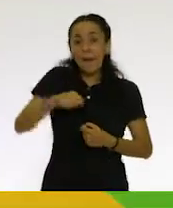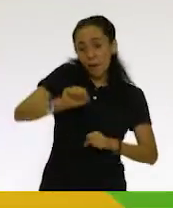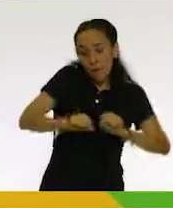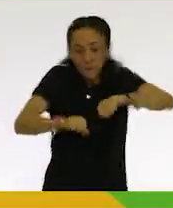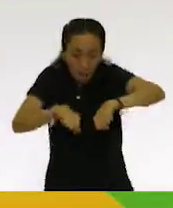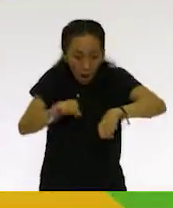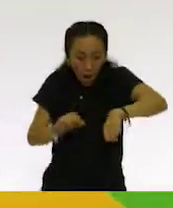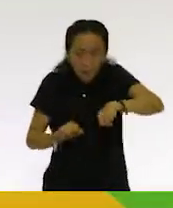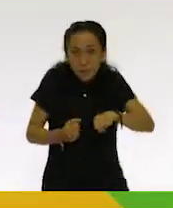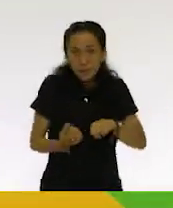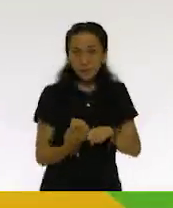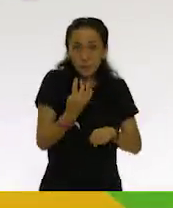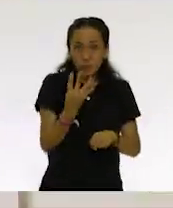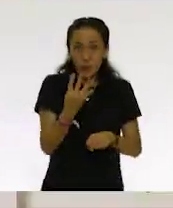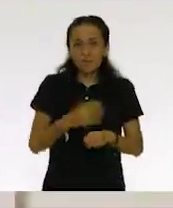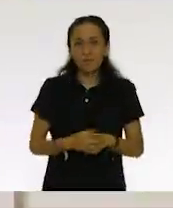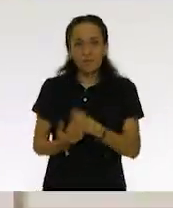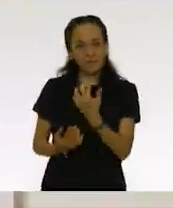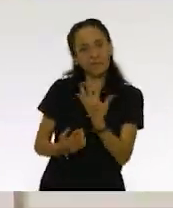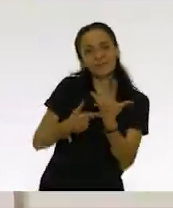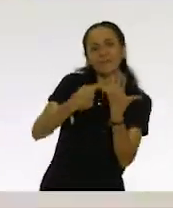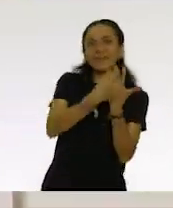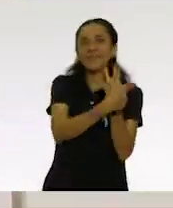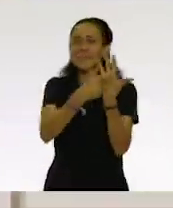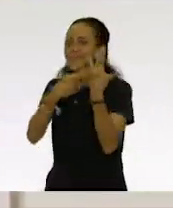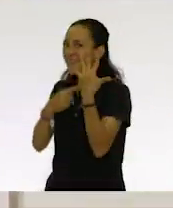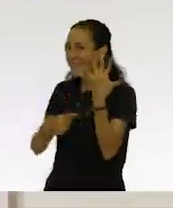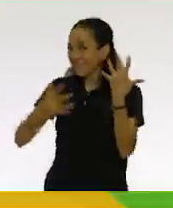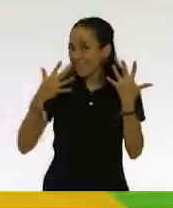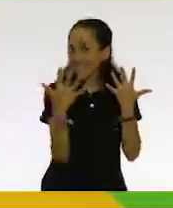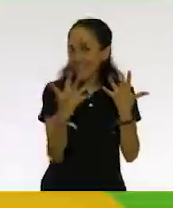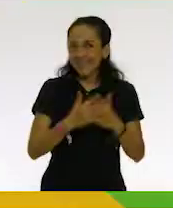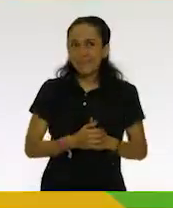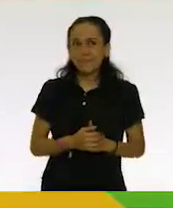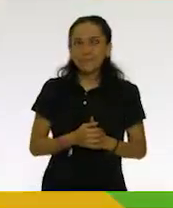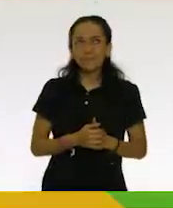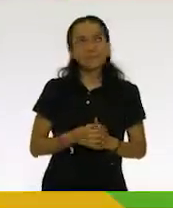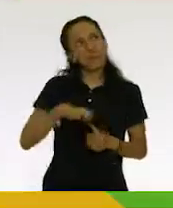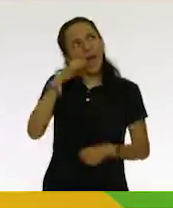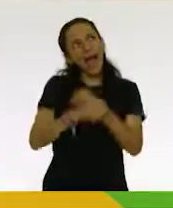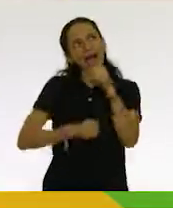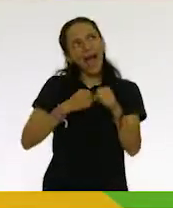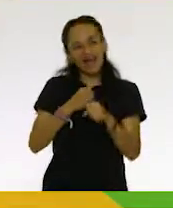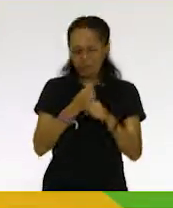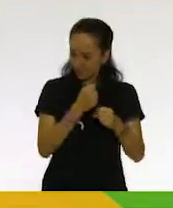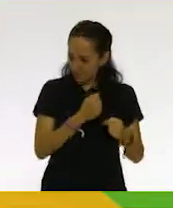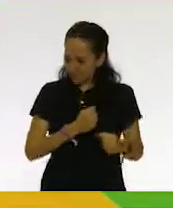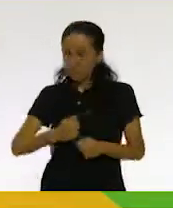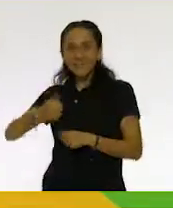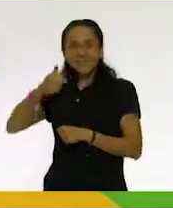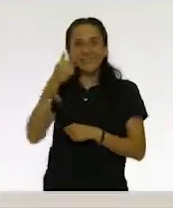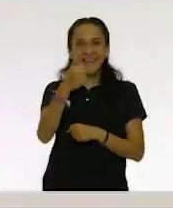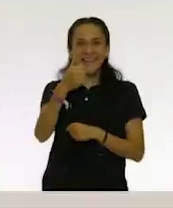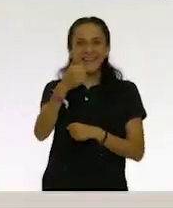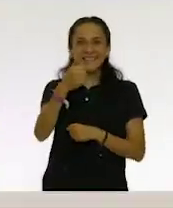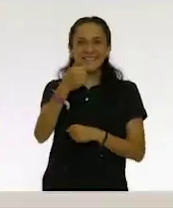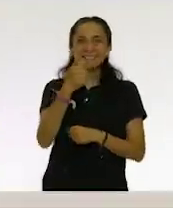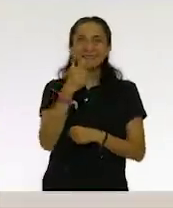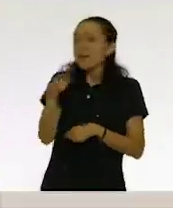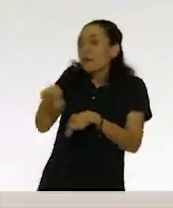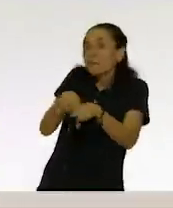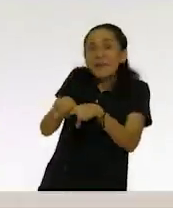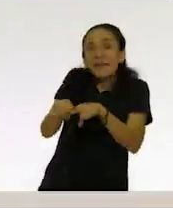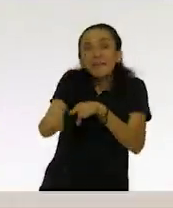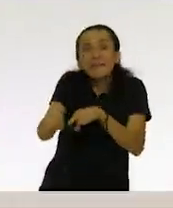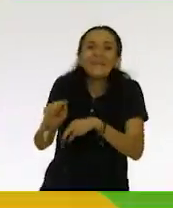cinco dedos de la mano. Son seis los años que tengo y siete los de mi